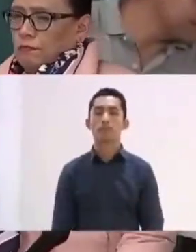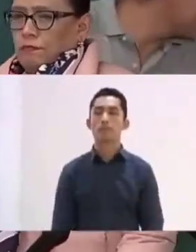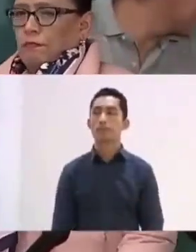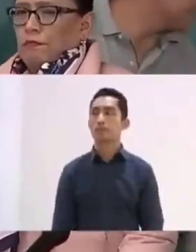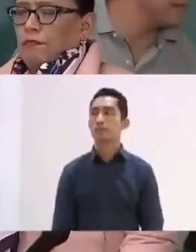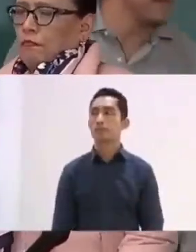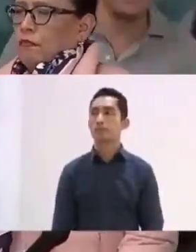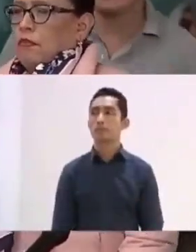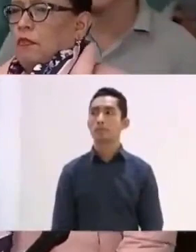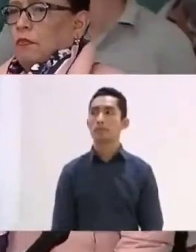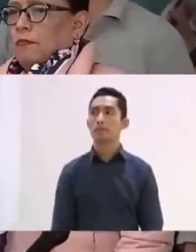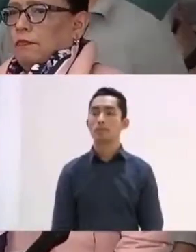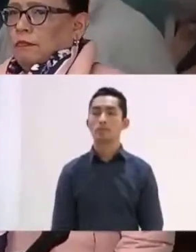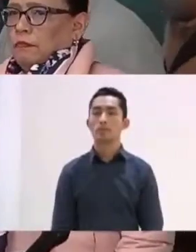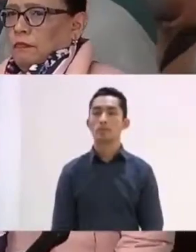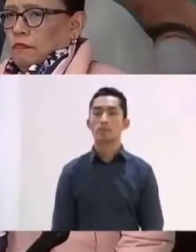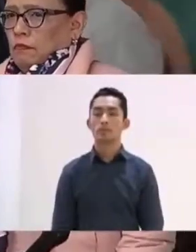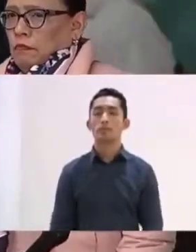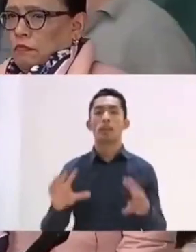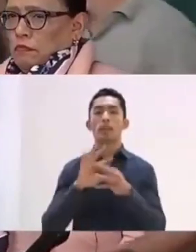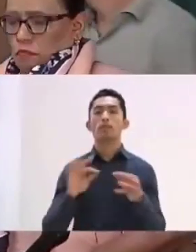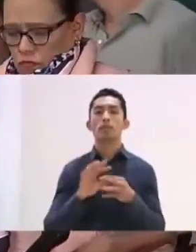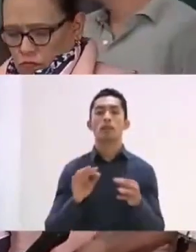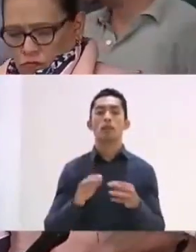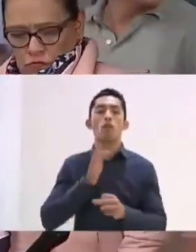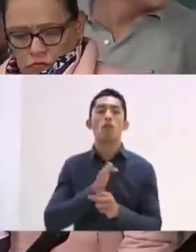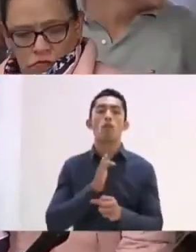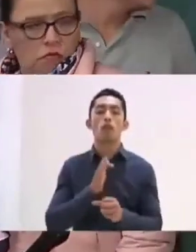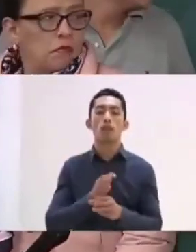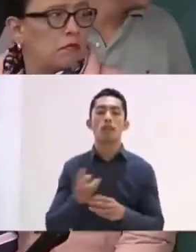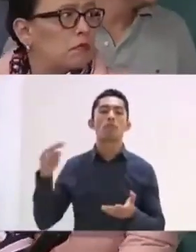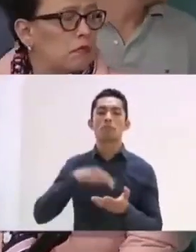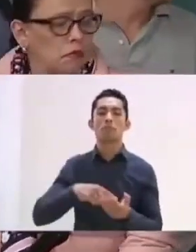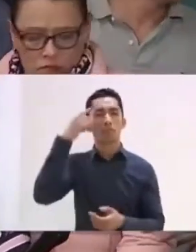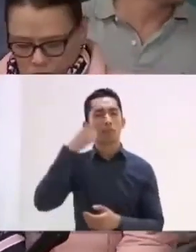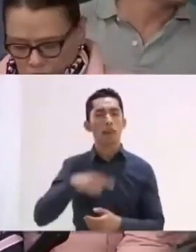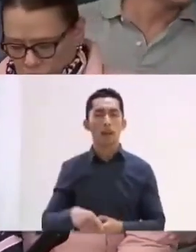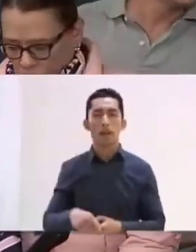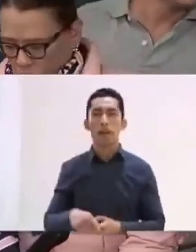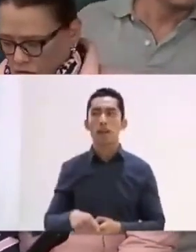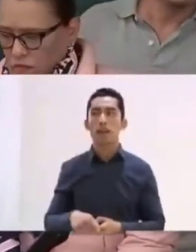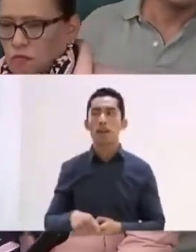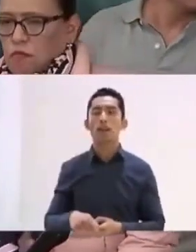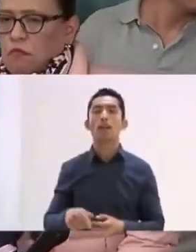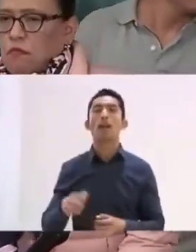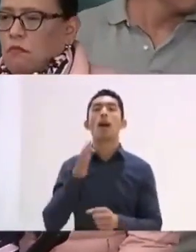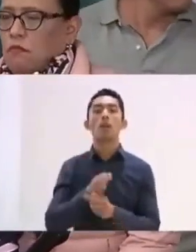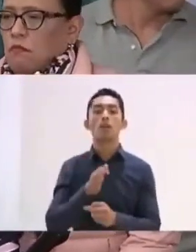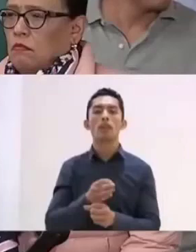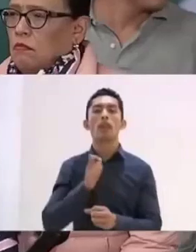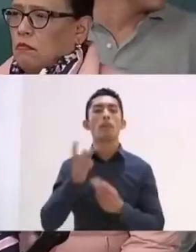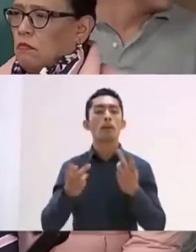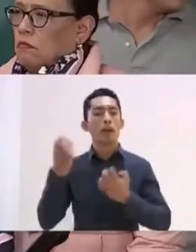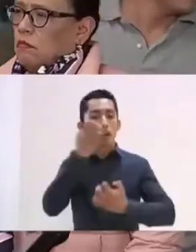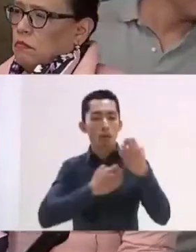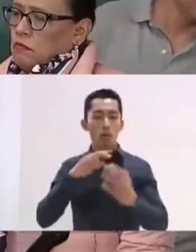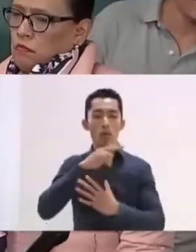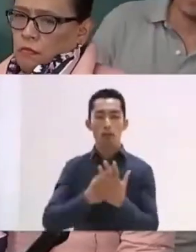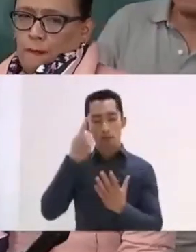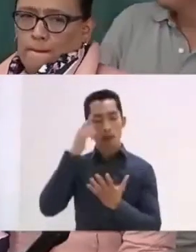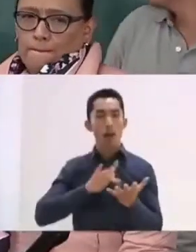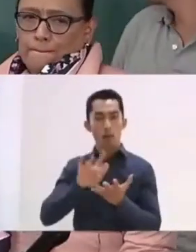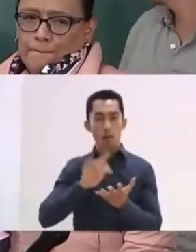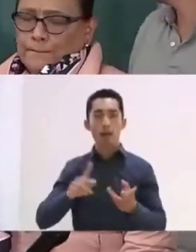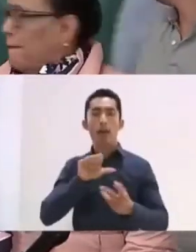Miren, estamos aquí porque se está llevando a cabo la evaluación del programa de apoyo